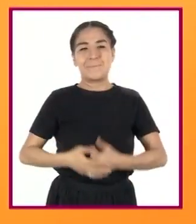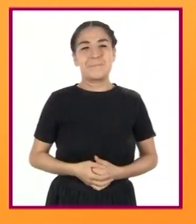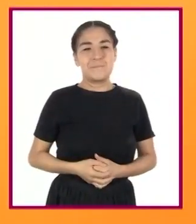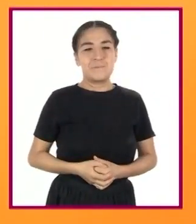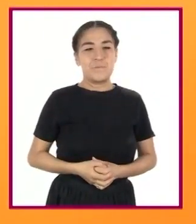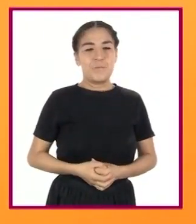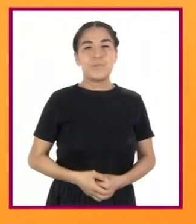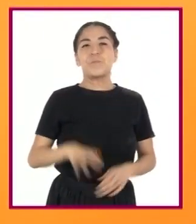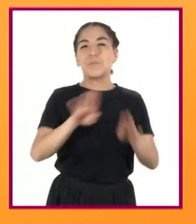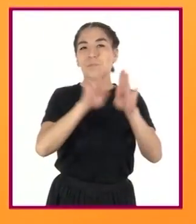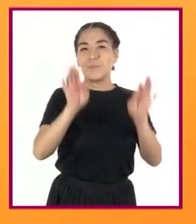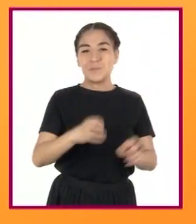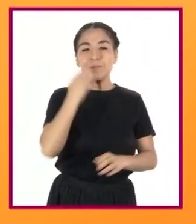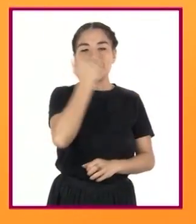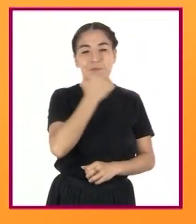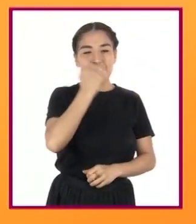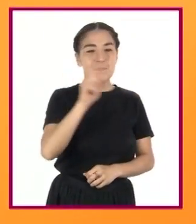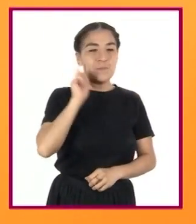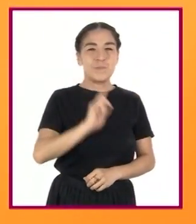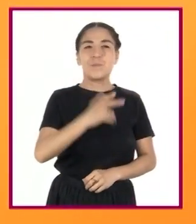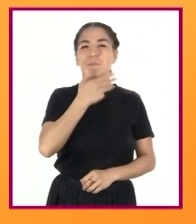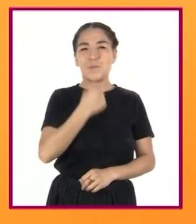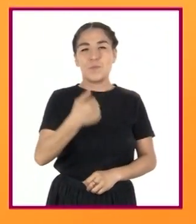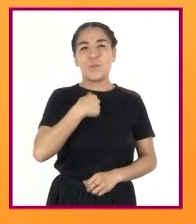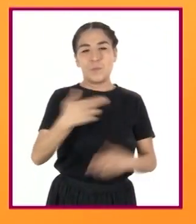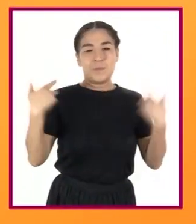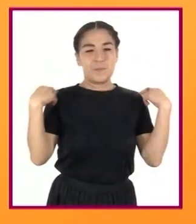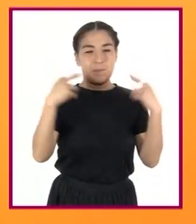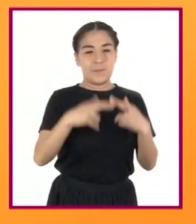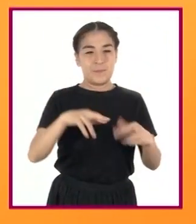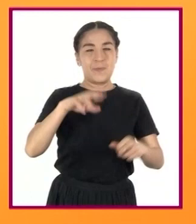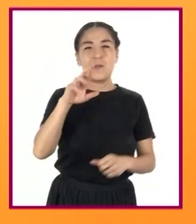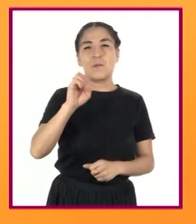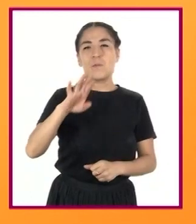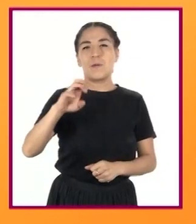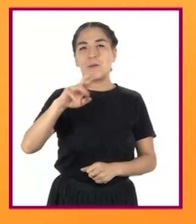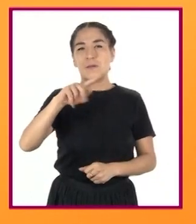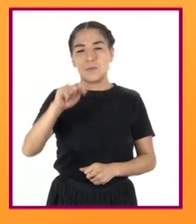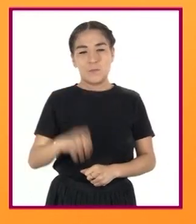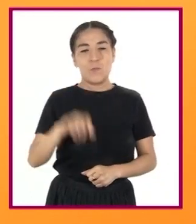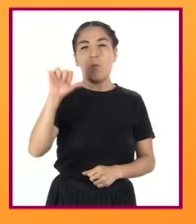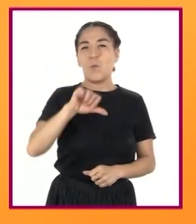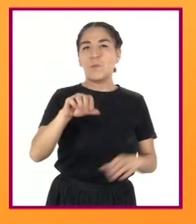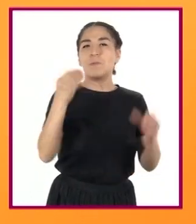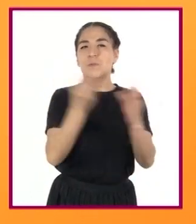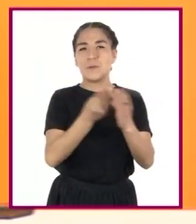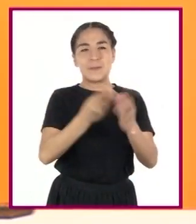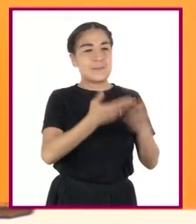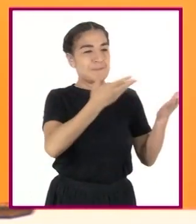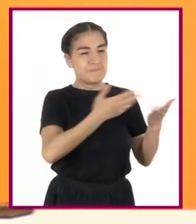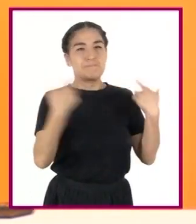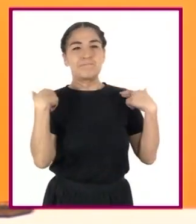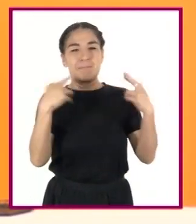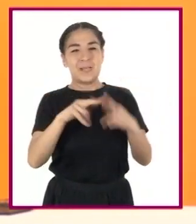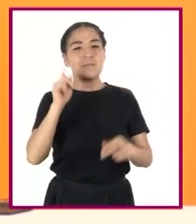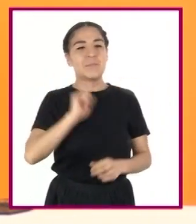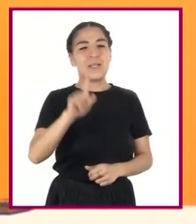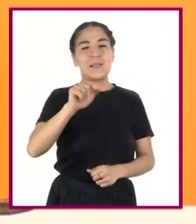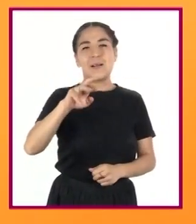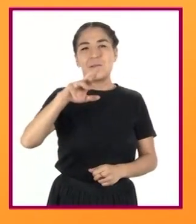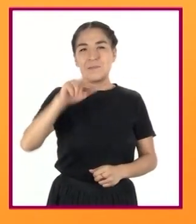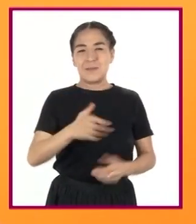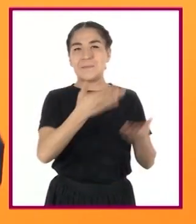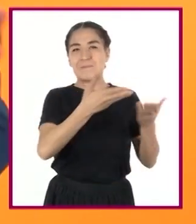están, alumnas y alumnos? Soy el profesor Roberto Luis Mecinas Reina. En esta sesión me acompaña la profesora Laura Gaviño